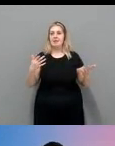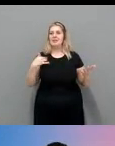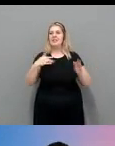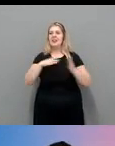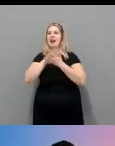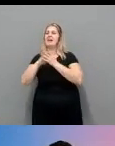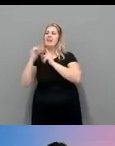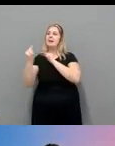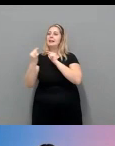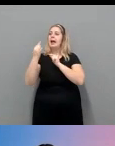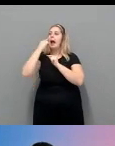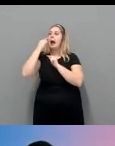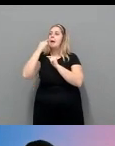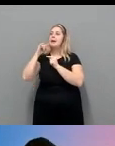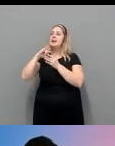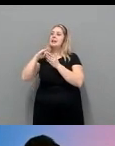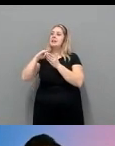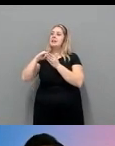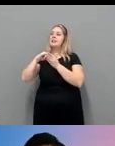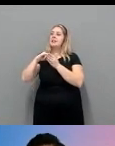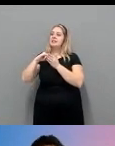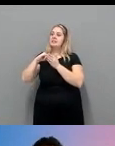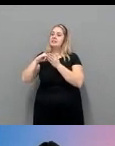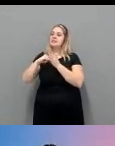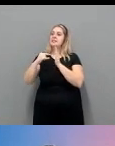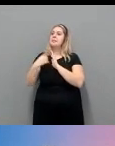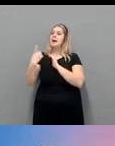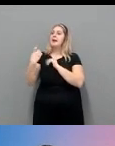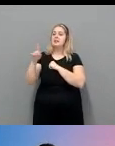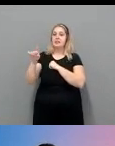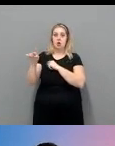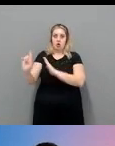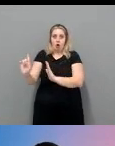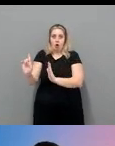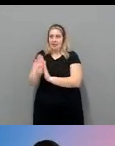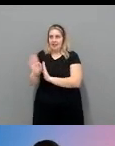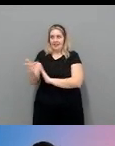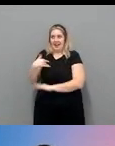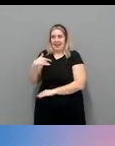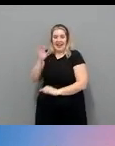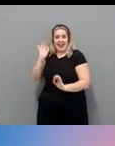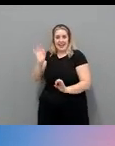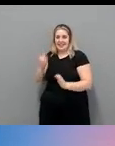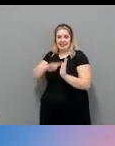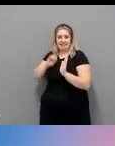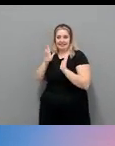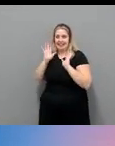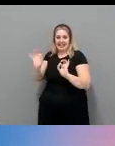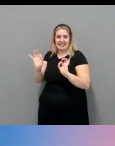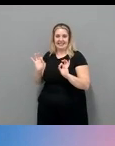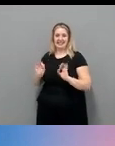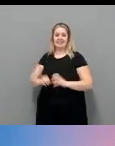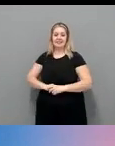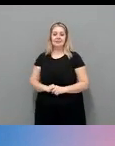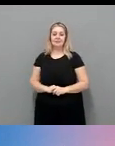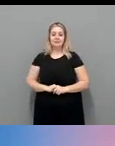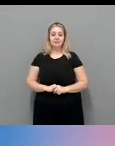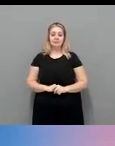debate de si el sistema es o no necesario. Está más que legitimizado. Bien,